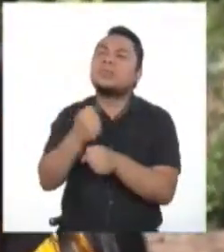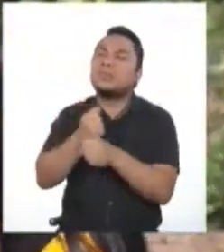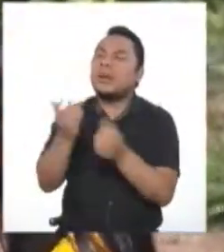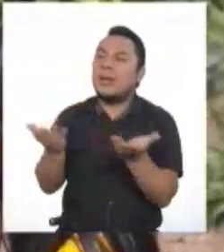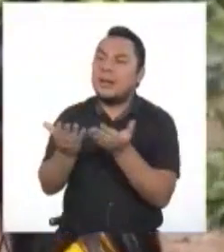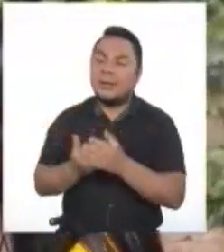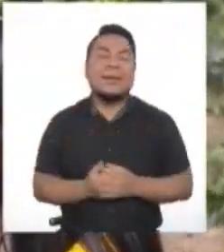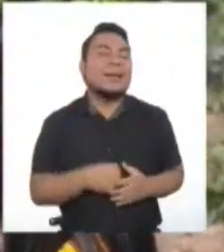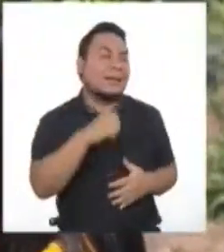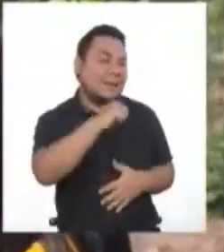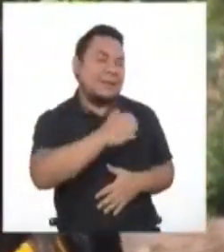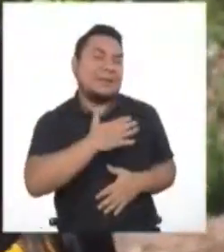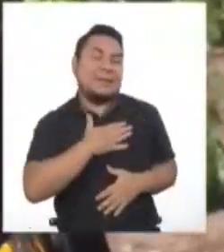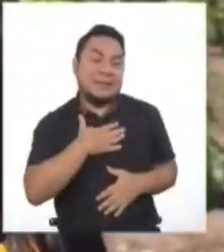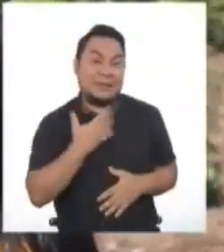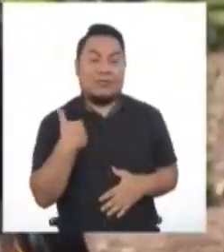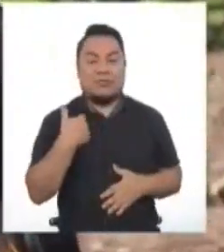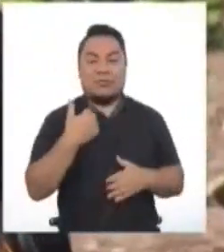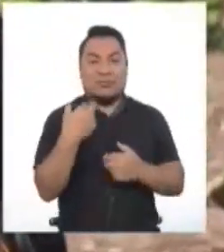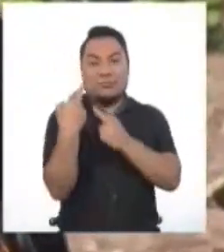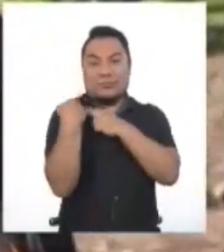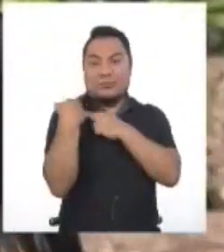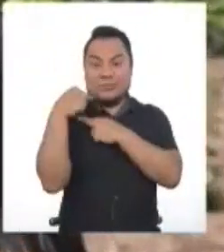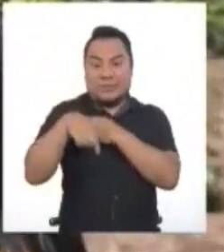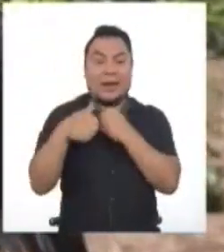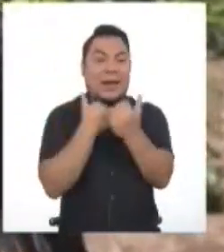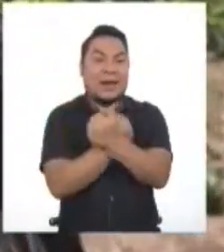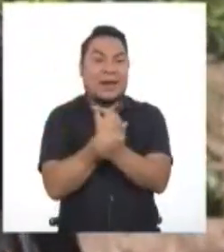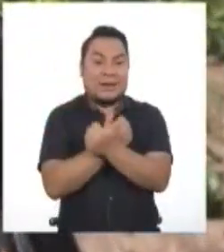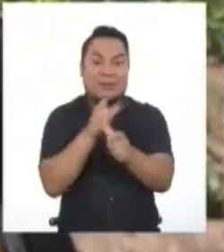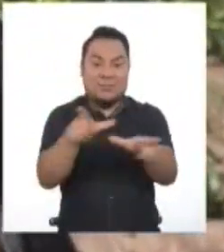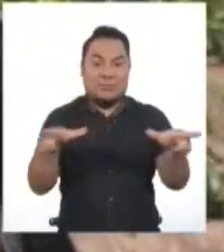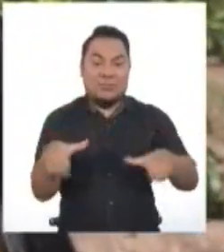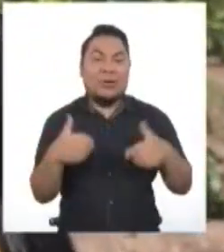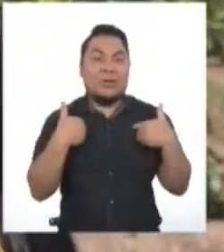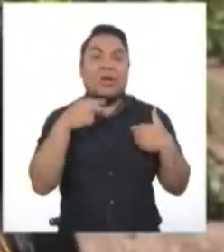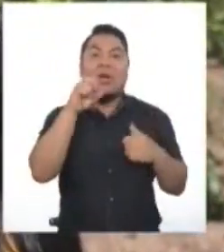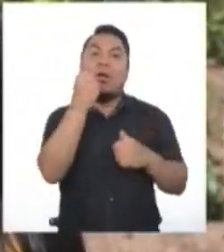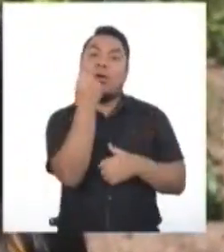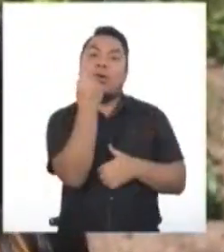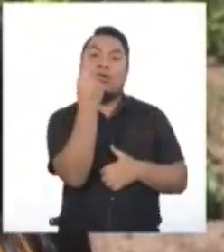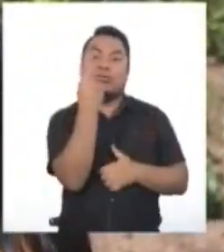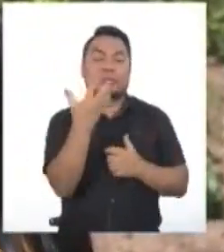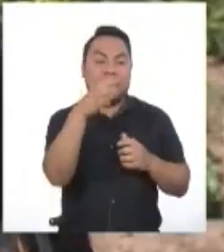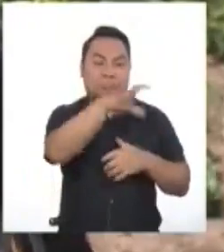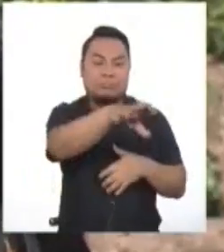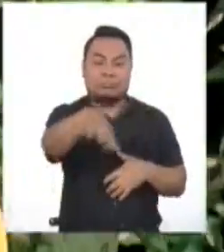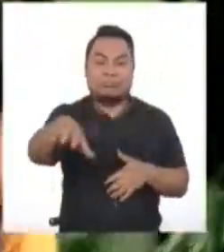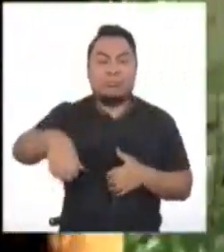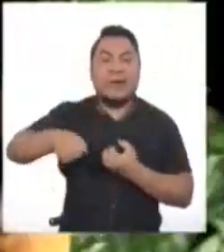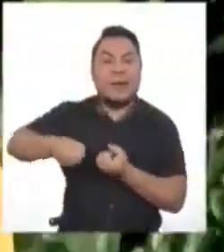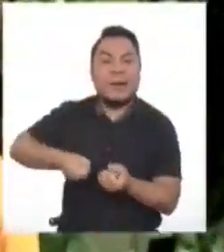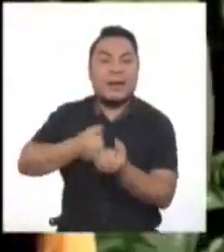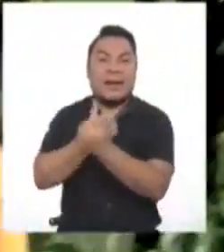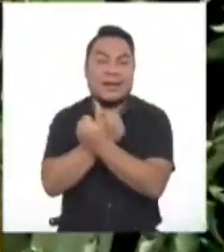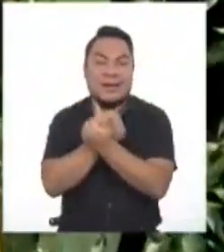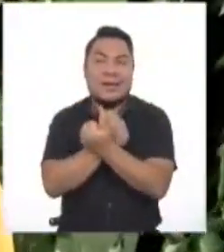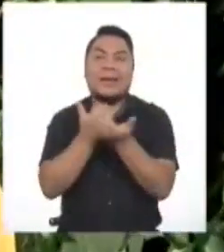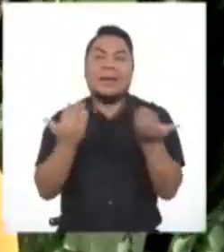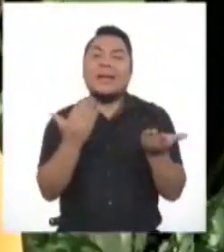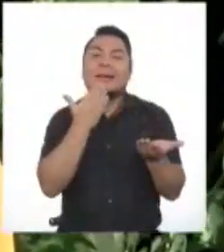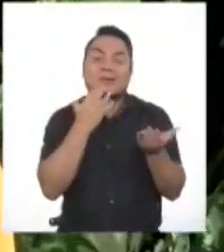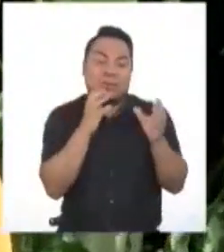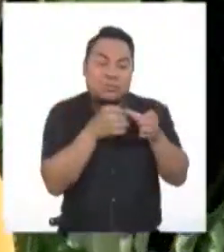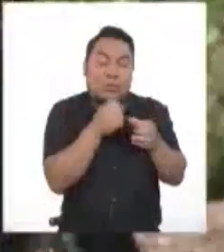Bien, como Dirección Regional Agraria de Ayacucho, pues nosotros tenemos pues 11 agencias agrarias en nuestra región de Ayacucho con quienes